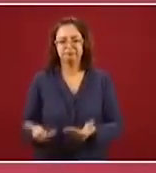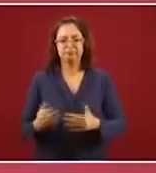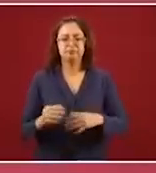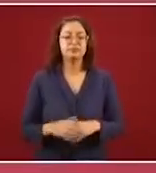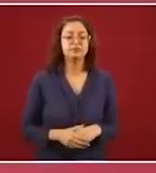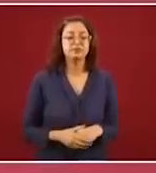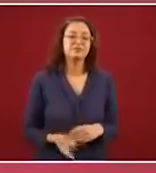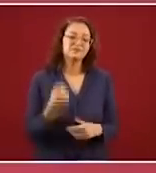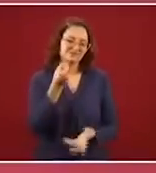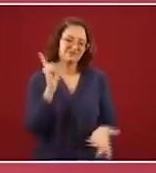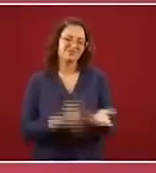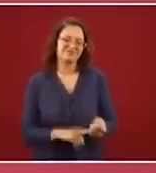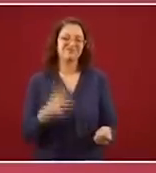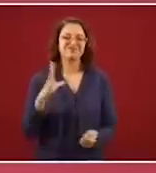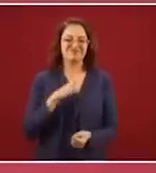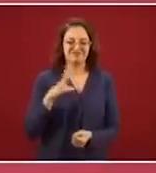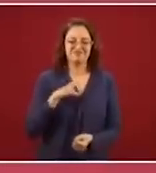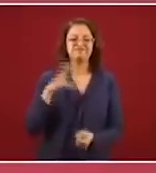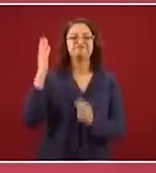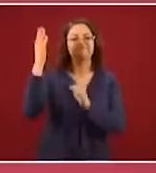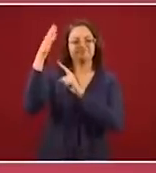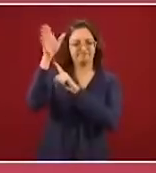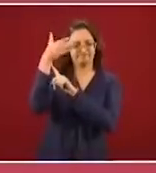entre esos equipos están las ambulancias.